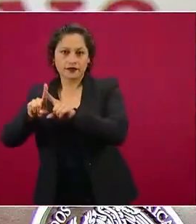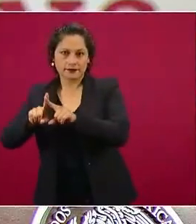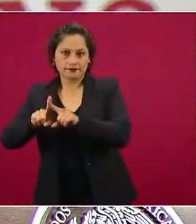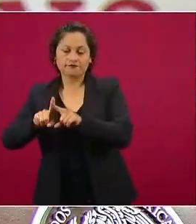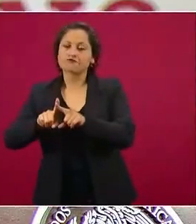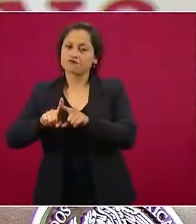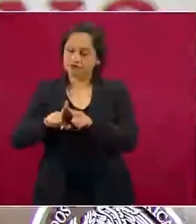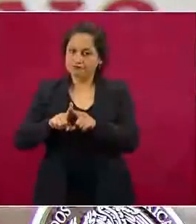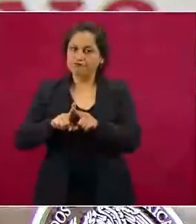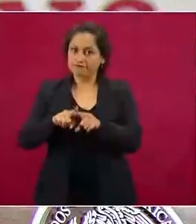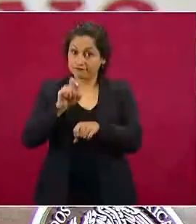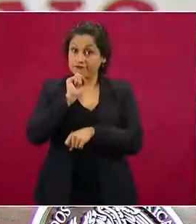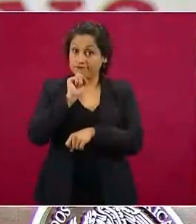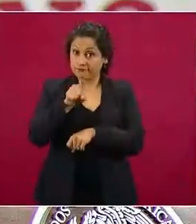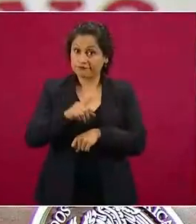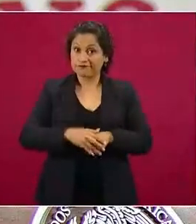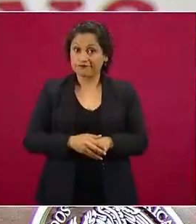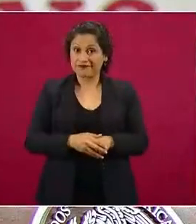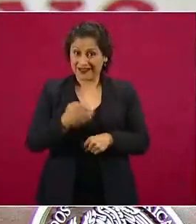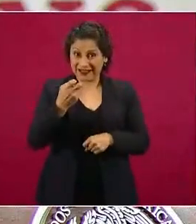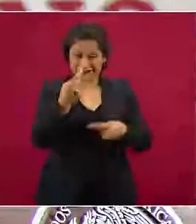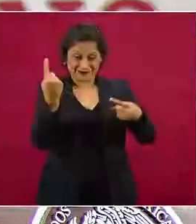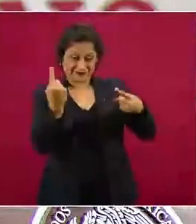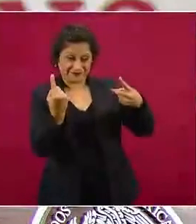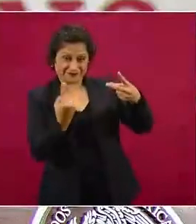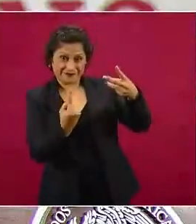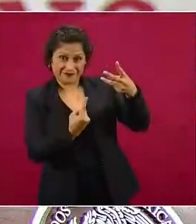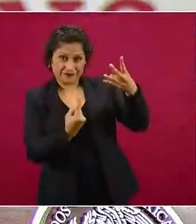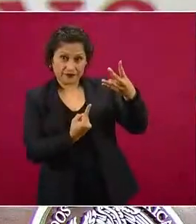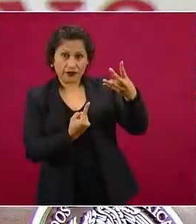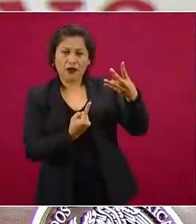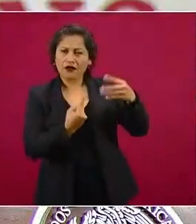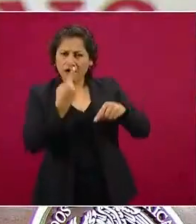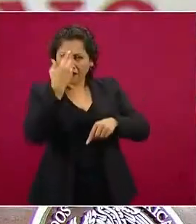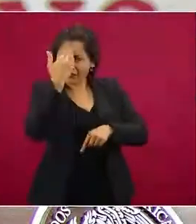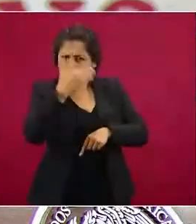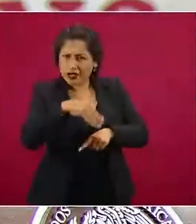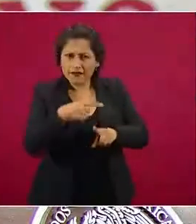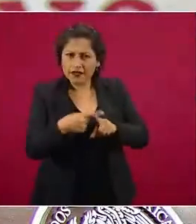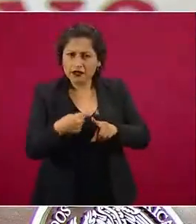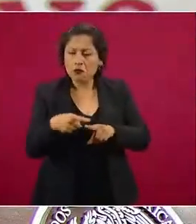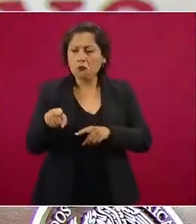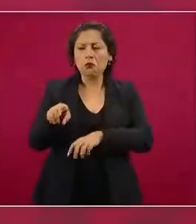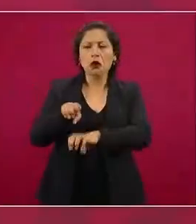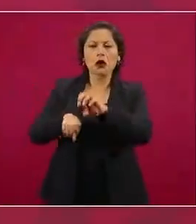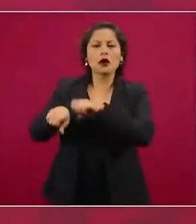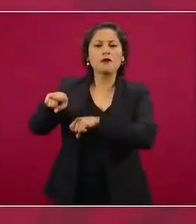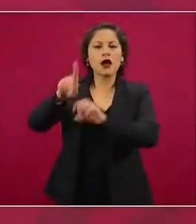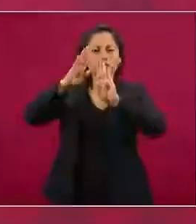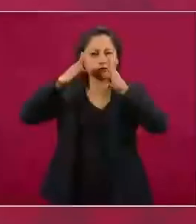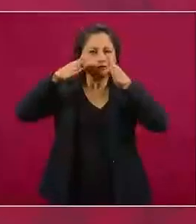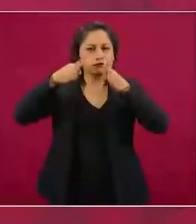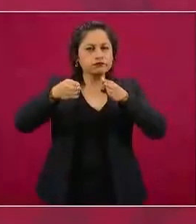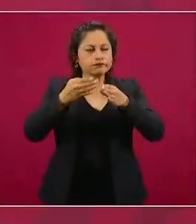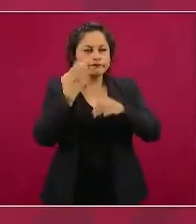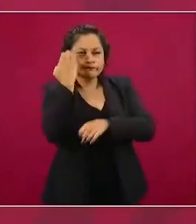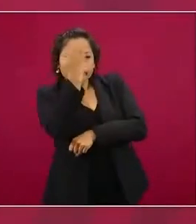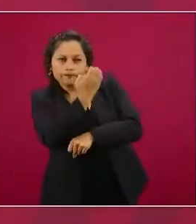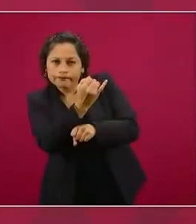¿sí? Todo eso las empresas encuestadoras lo tienen bastante trabajado.